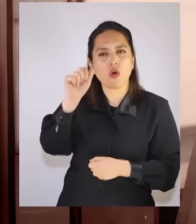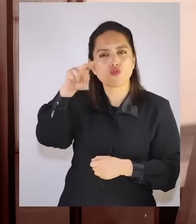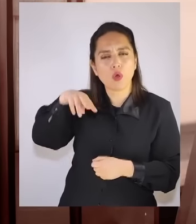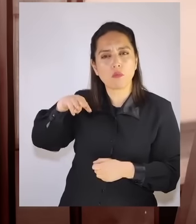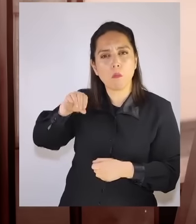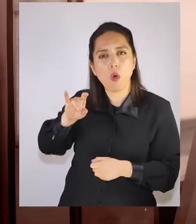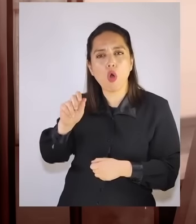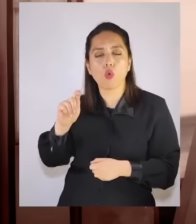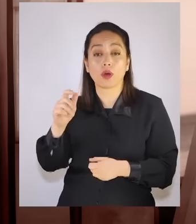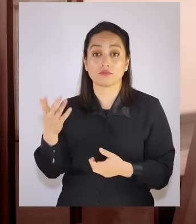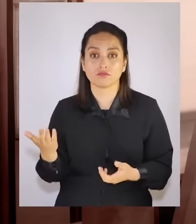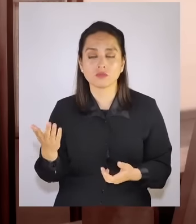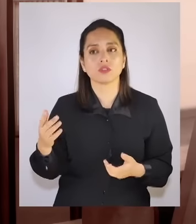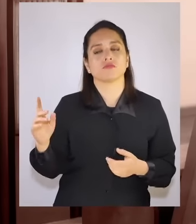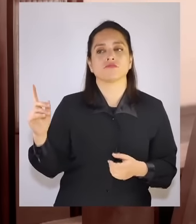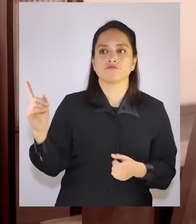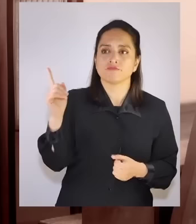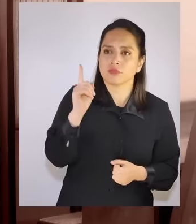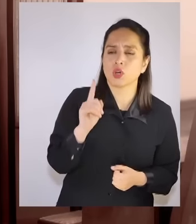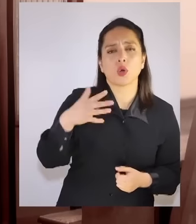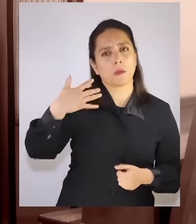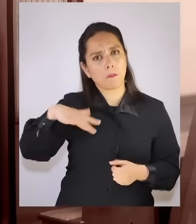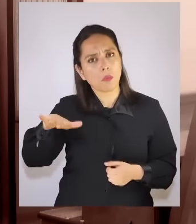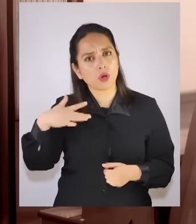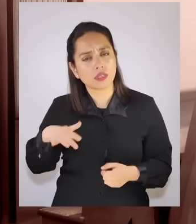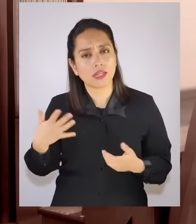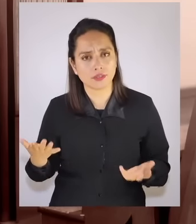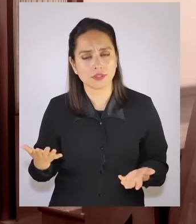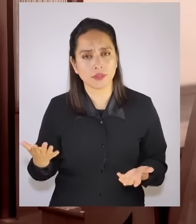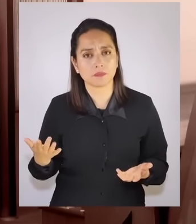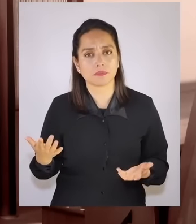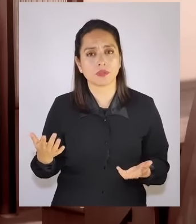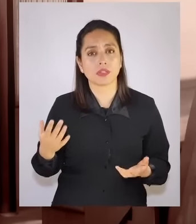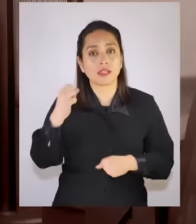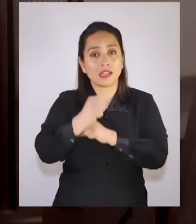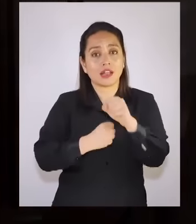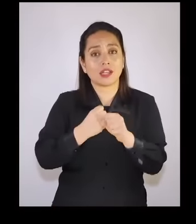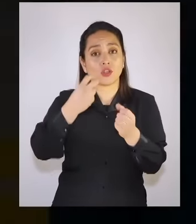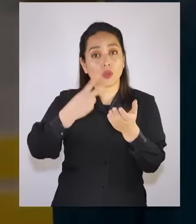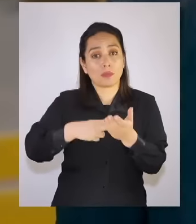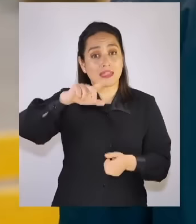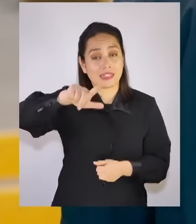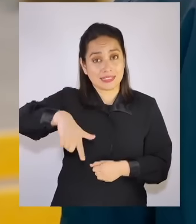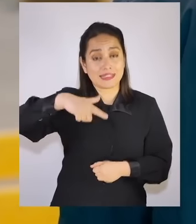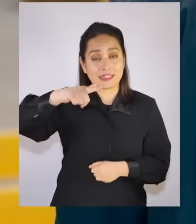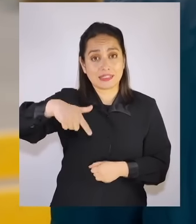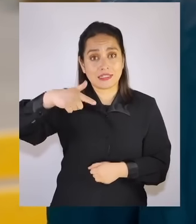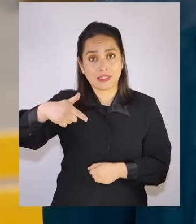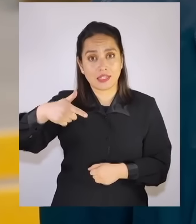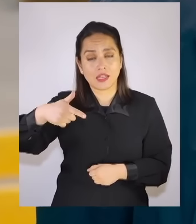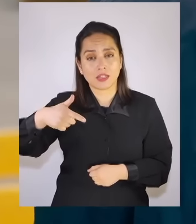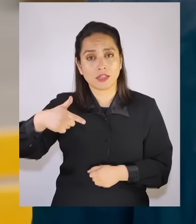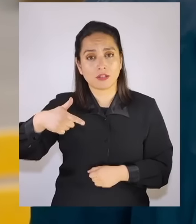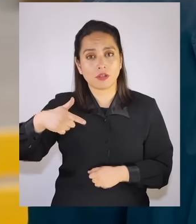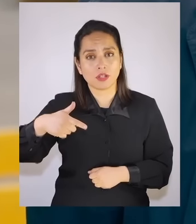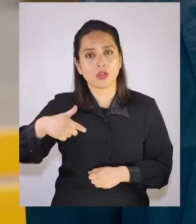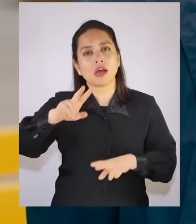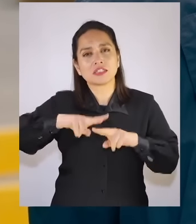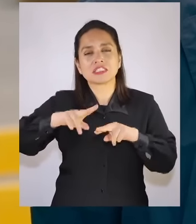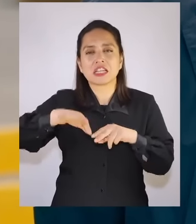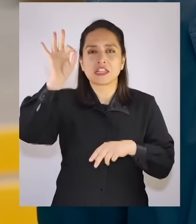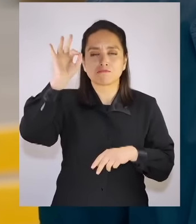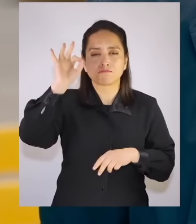esta visita era muy, muy importante para, en el año 2017, hacer una pequeña